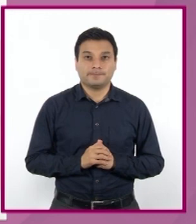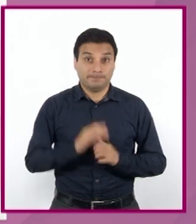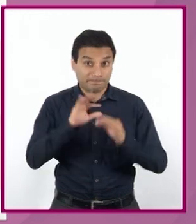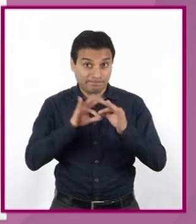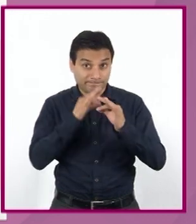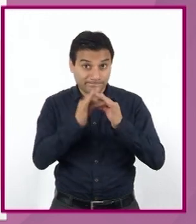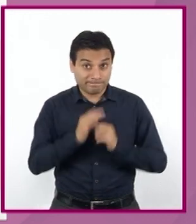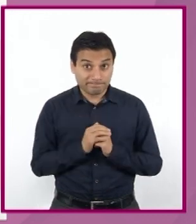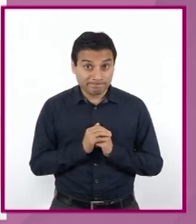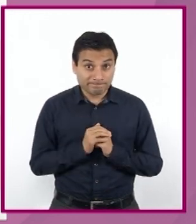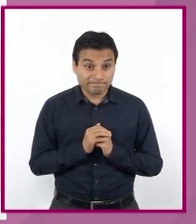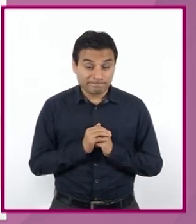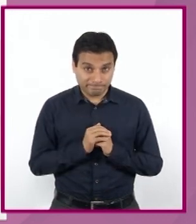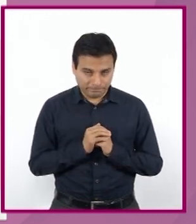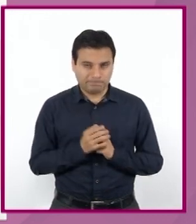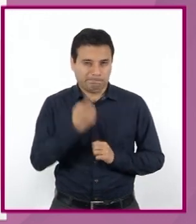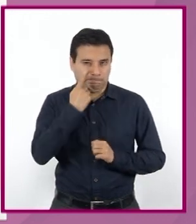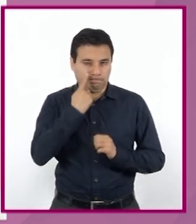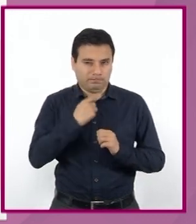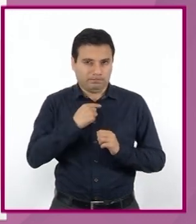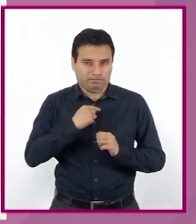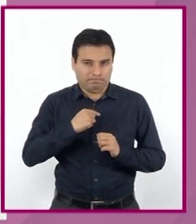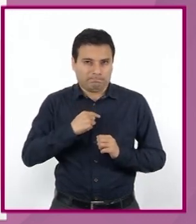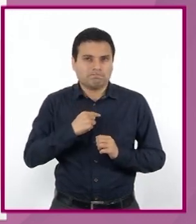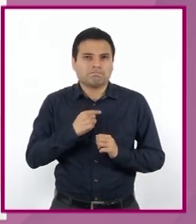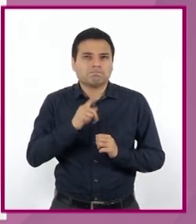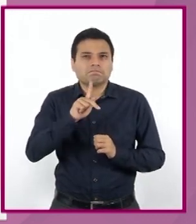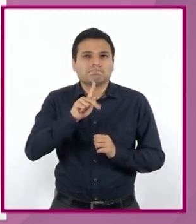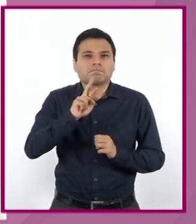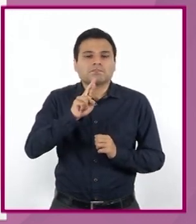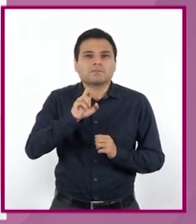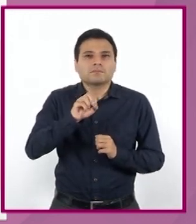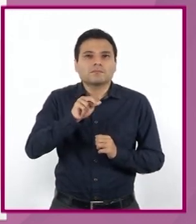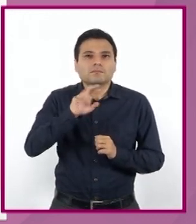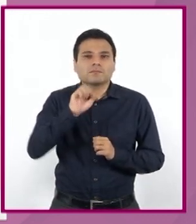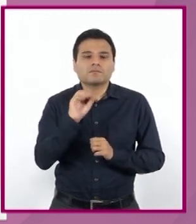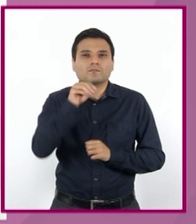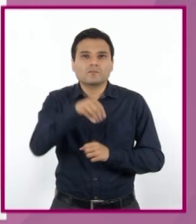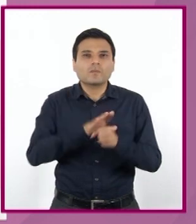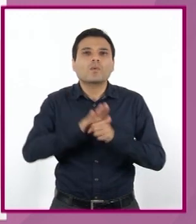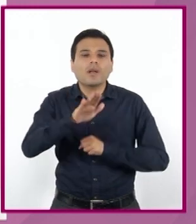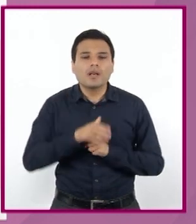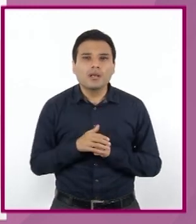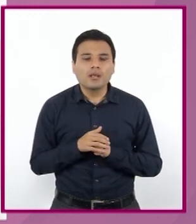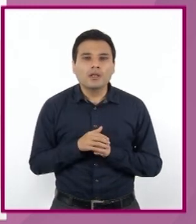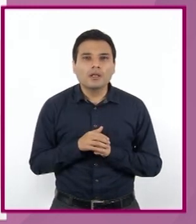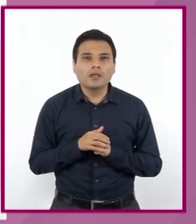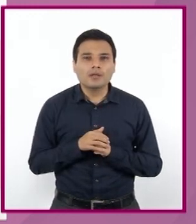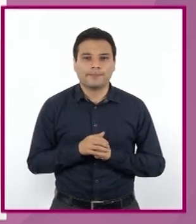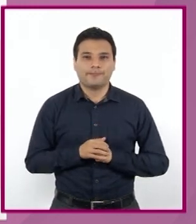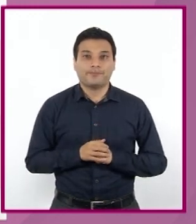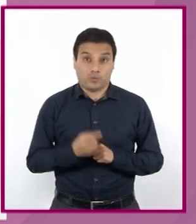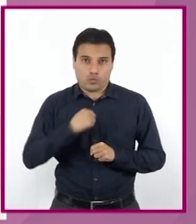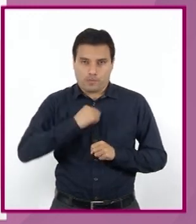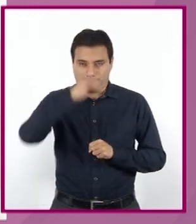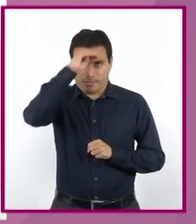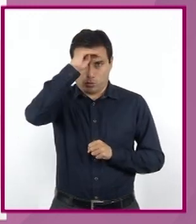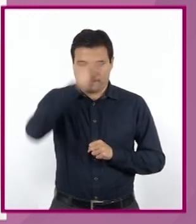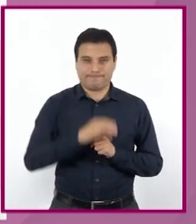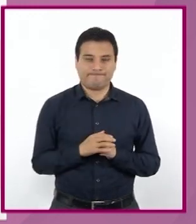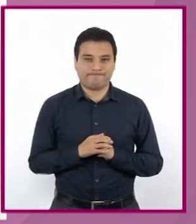Listas y listos. En este caso, ¿qué pronombres usarían? ¿Cuál fue su respuesta? Yo respondí